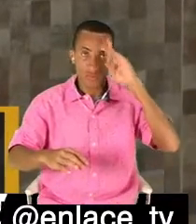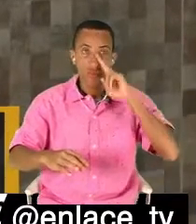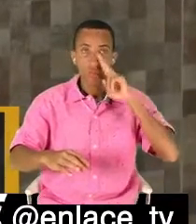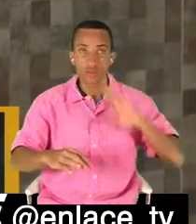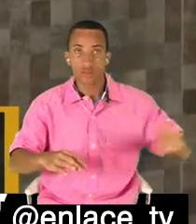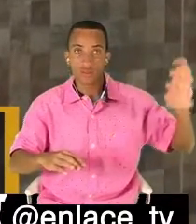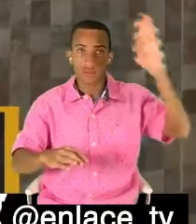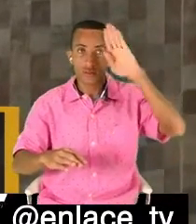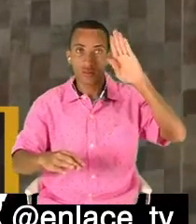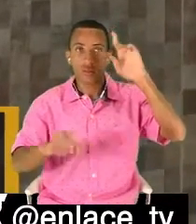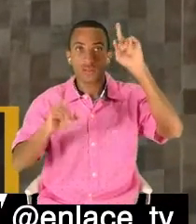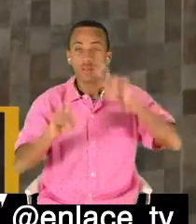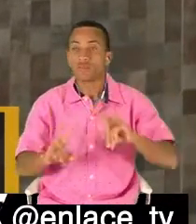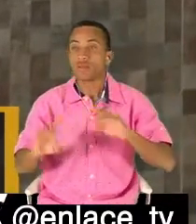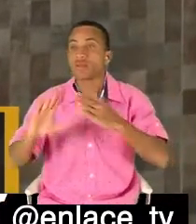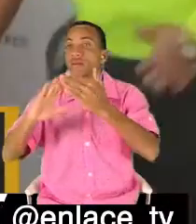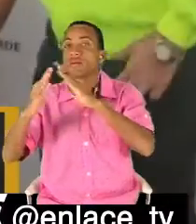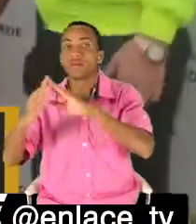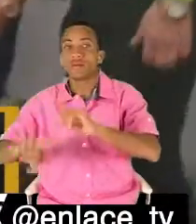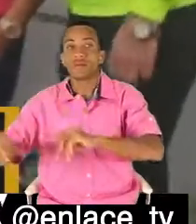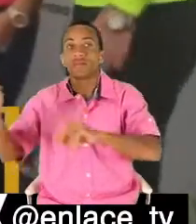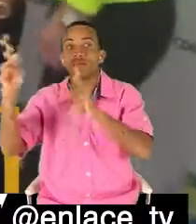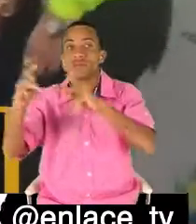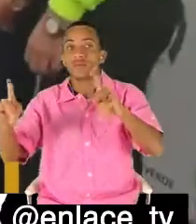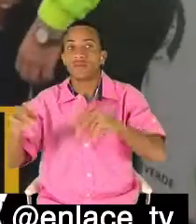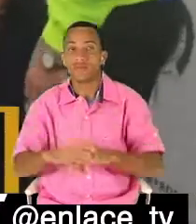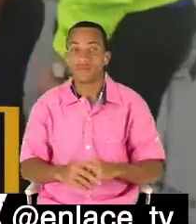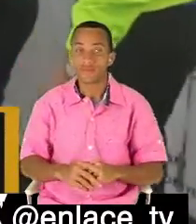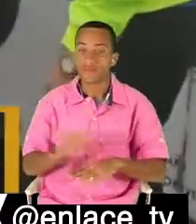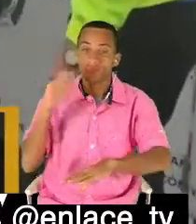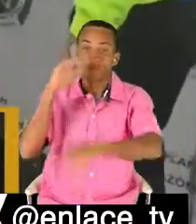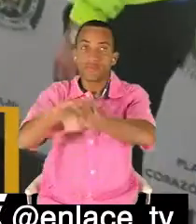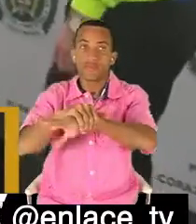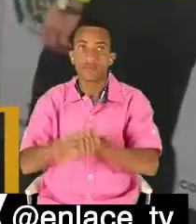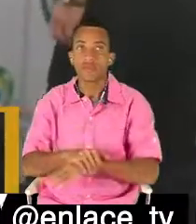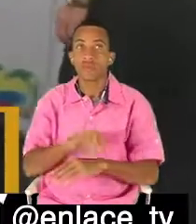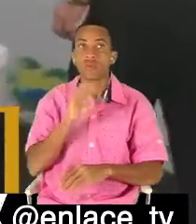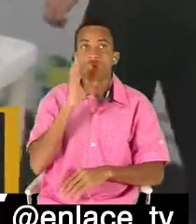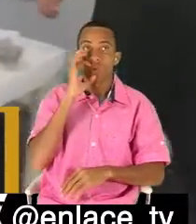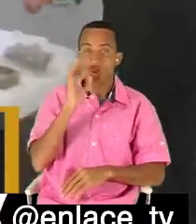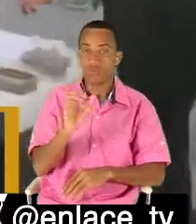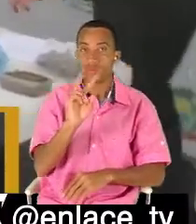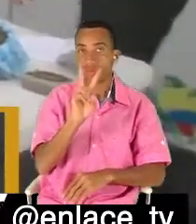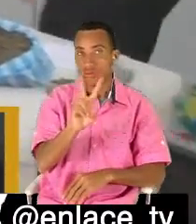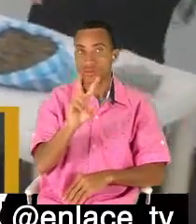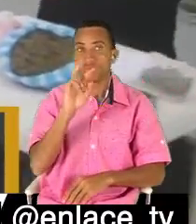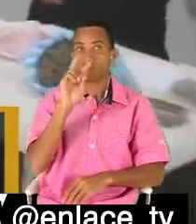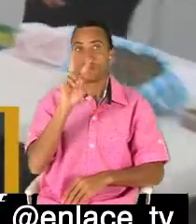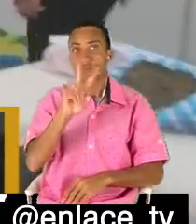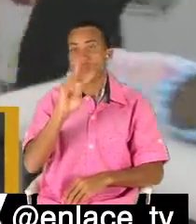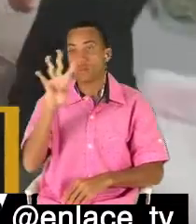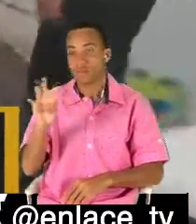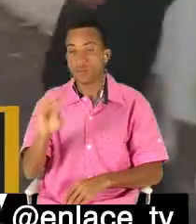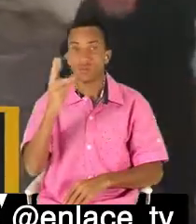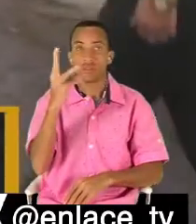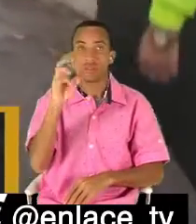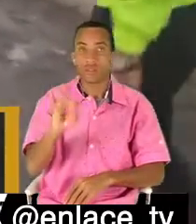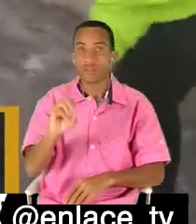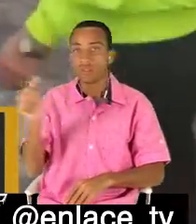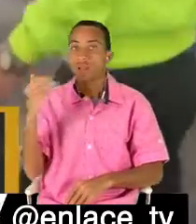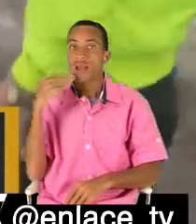por qué no decirlo, la ciudadanía en general. Entre los capturados están 2 hombres de 29 y 32 años de edad y 2 mujeres de 28 y